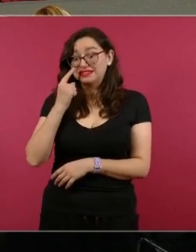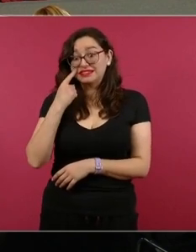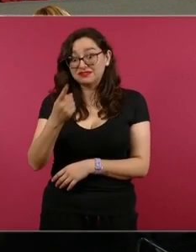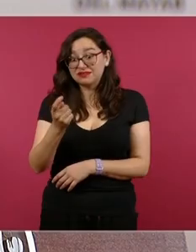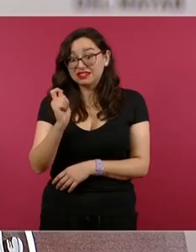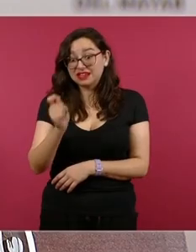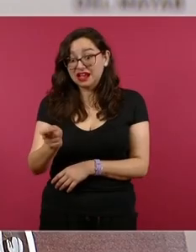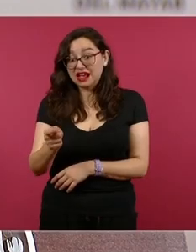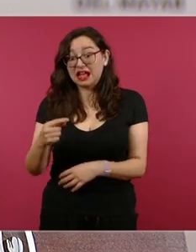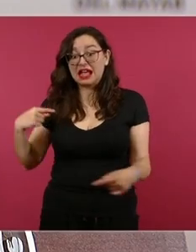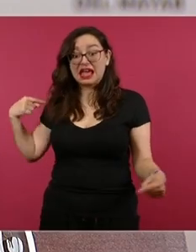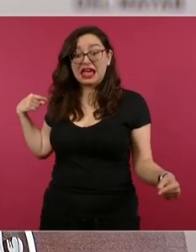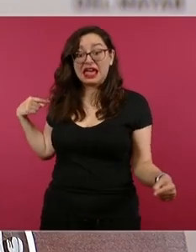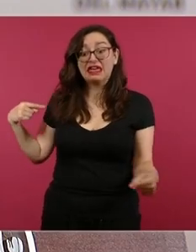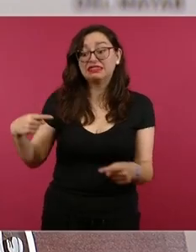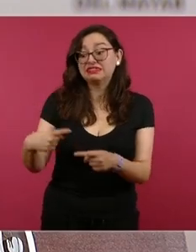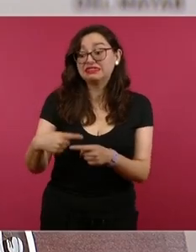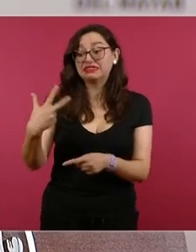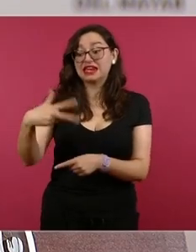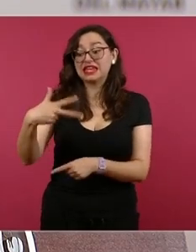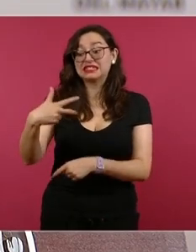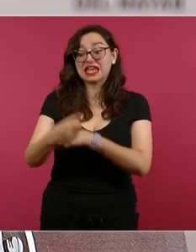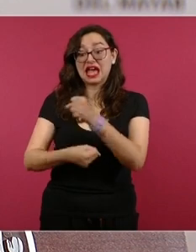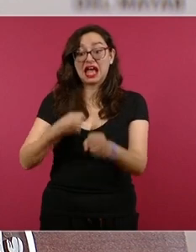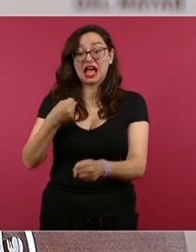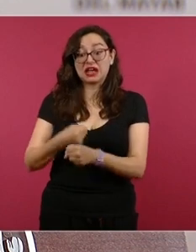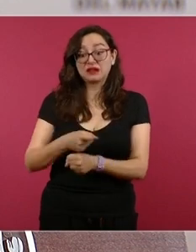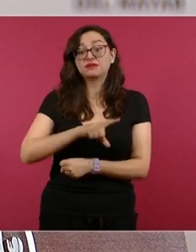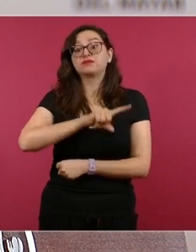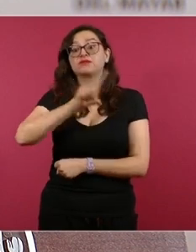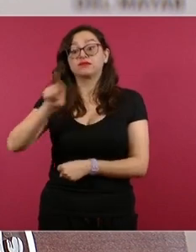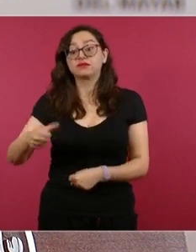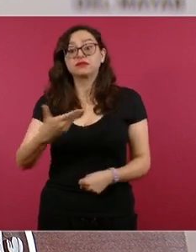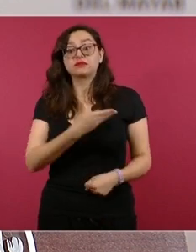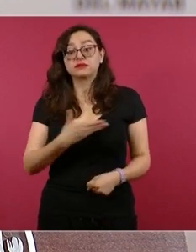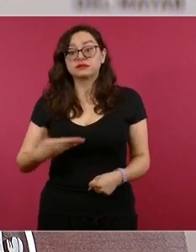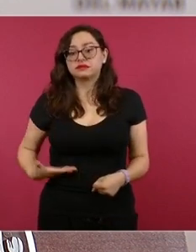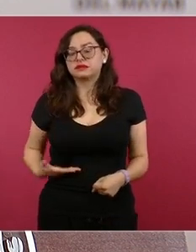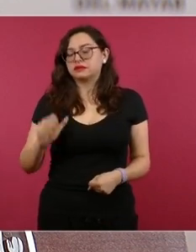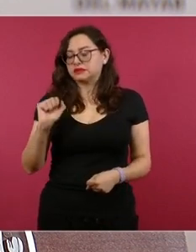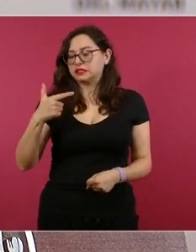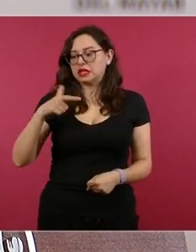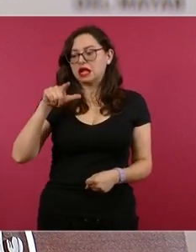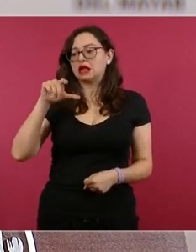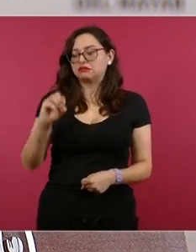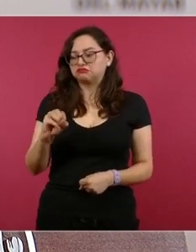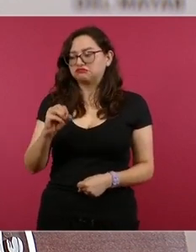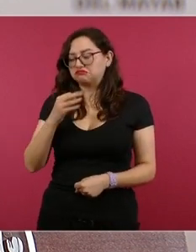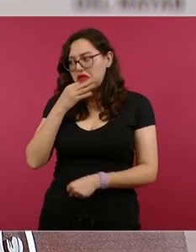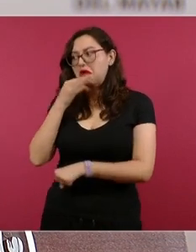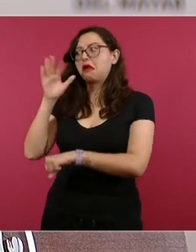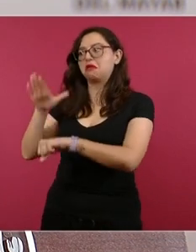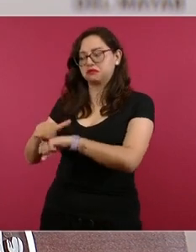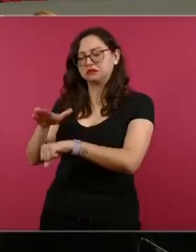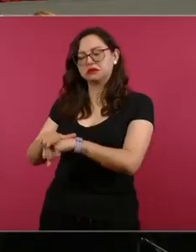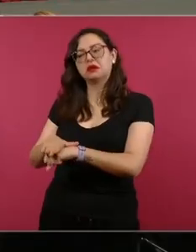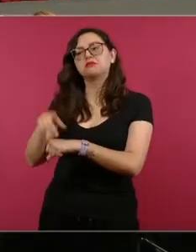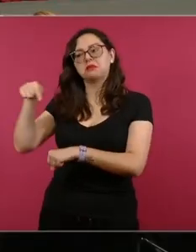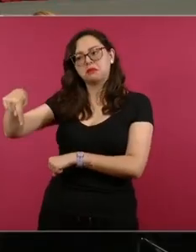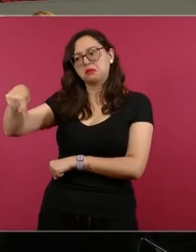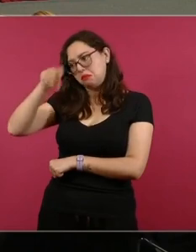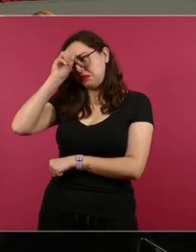Obrador anunció acciones para reiniciar las acciones de rescate de los 63 mineros